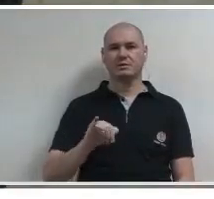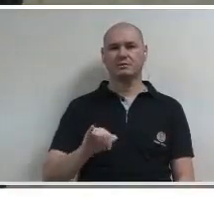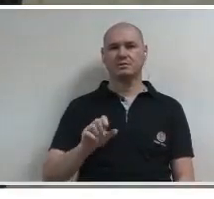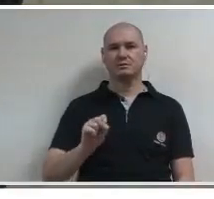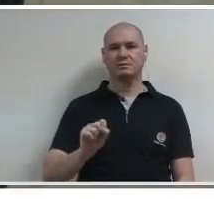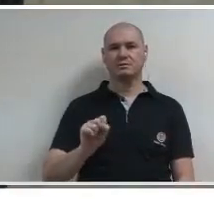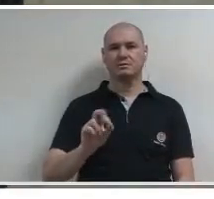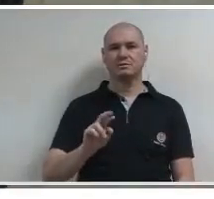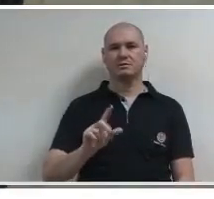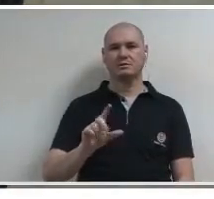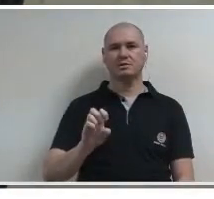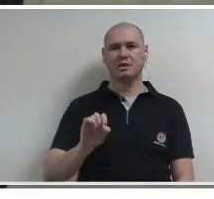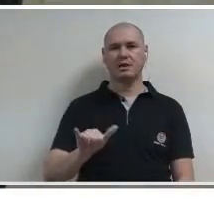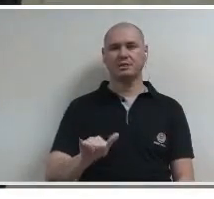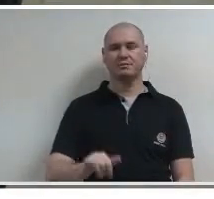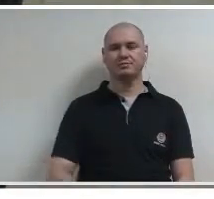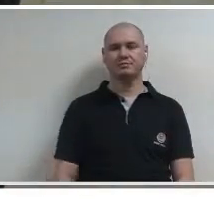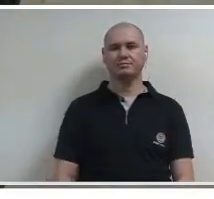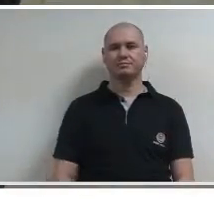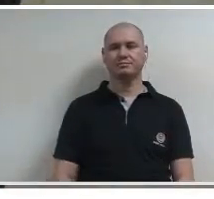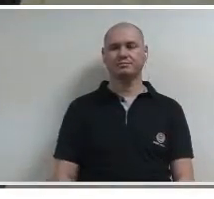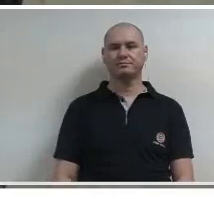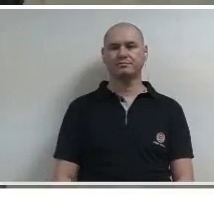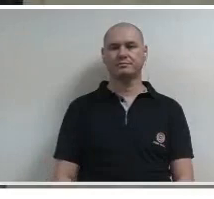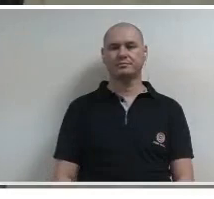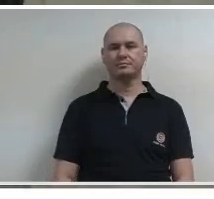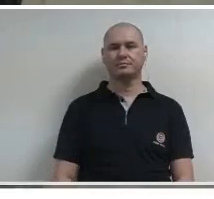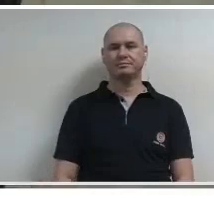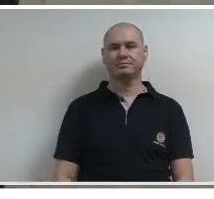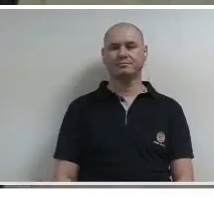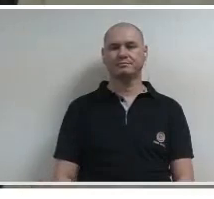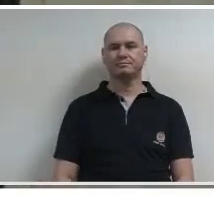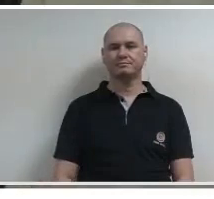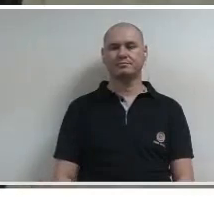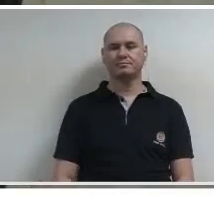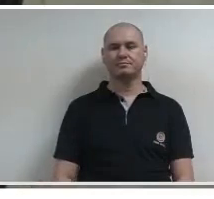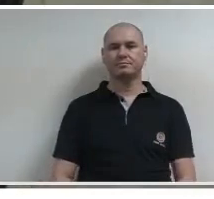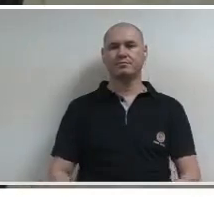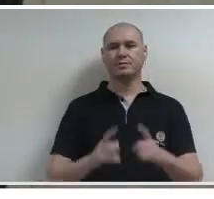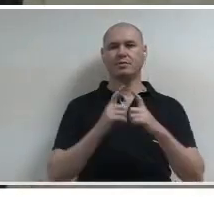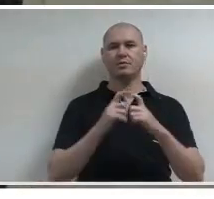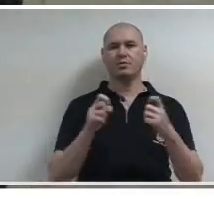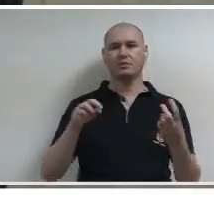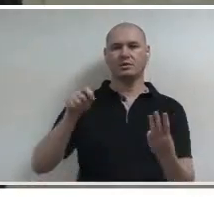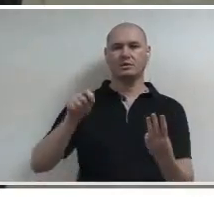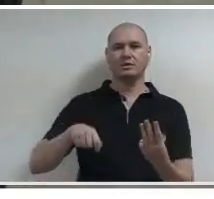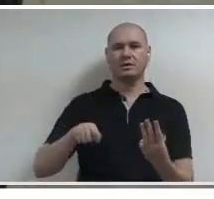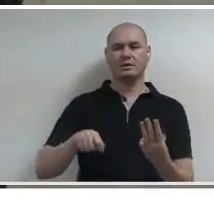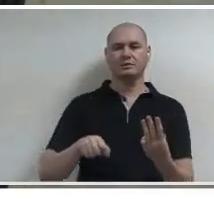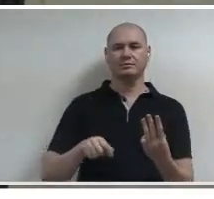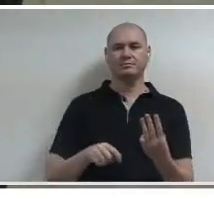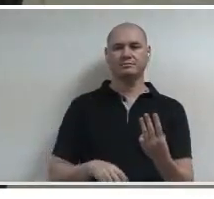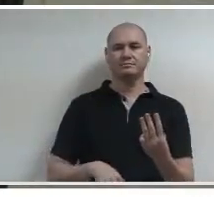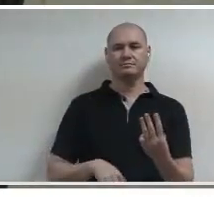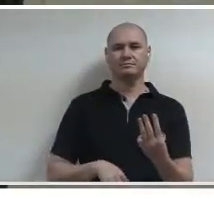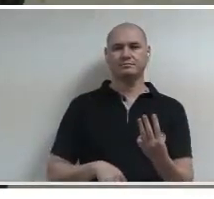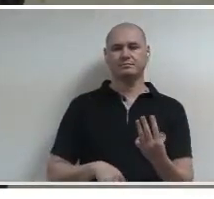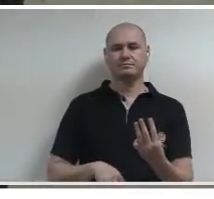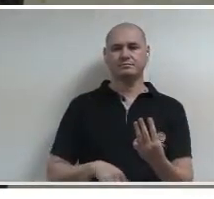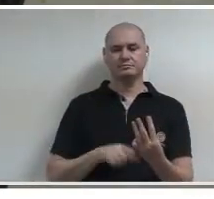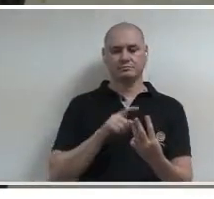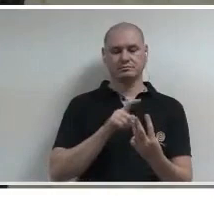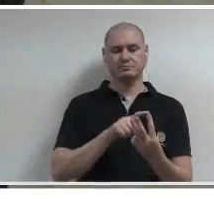abogada Shirley Vanessa Arevalo Sequeira, defensor público Villa Yepenguana. En la misma circunscripción tenemos